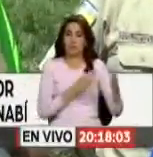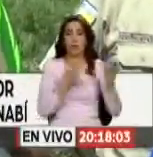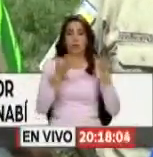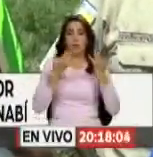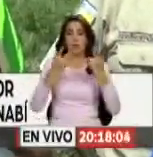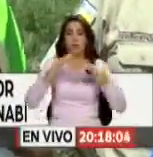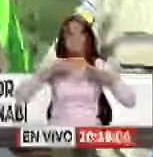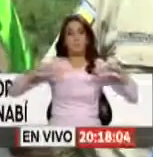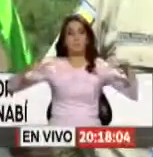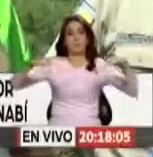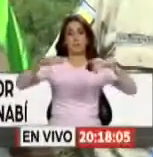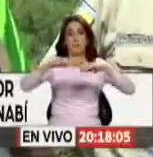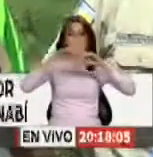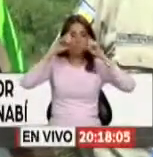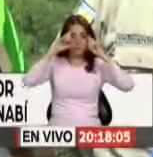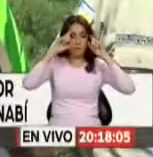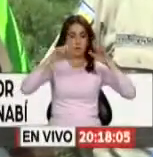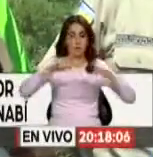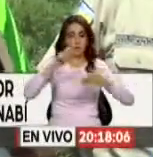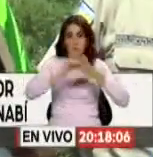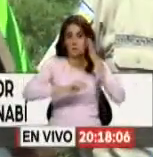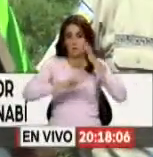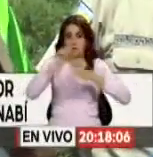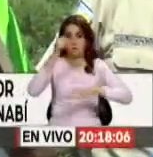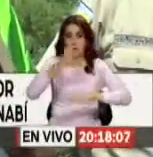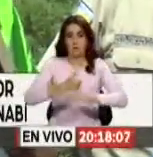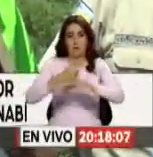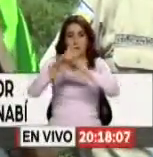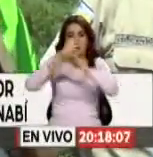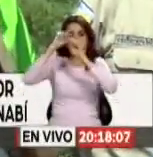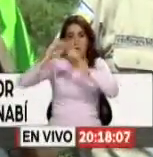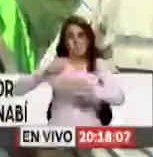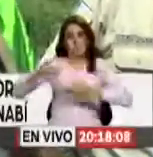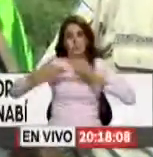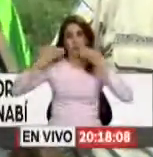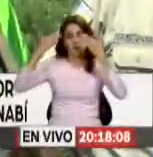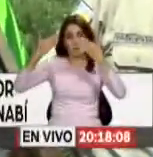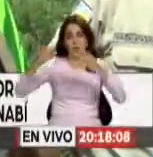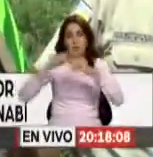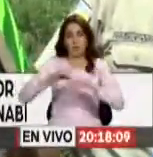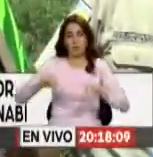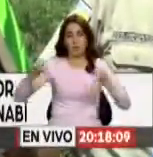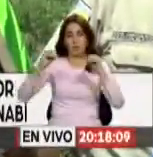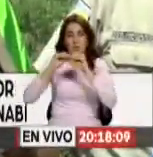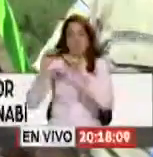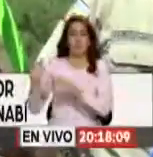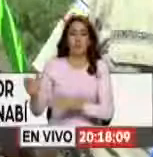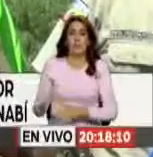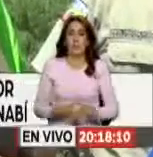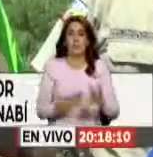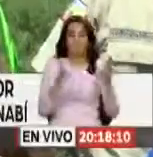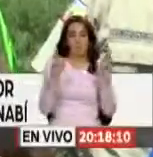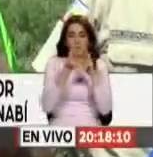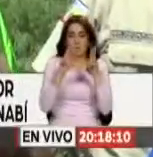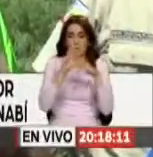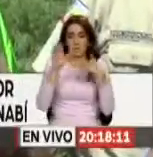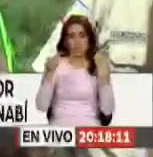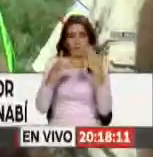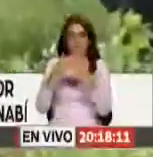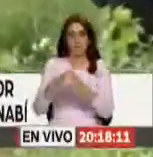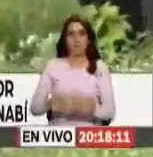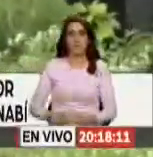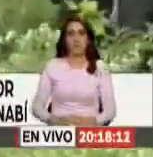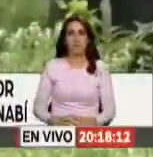ya la autorización del fiscal para aperturar la escena y poder realizar, dar un detalle más minucioso de lo que se va a